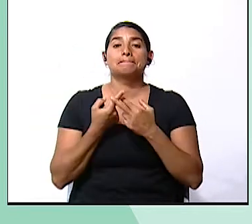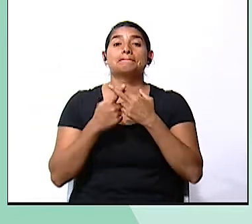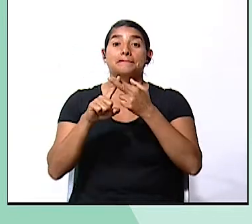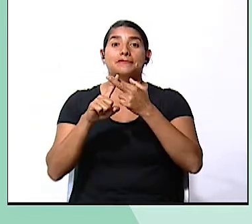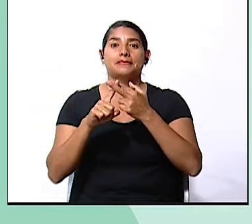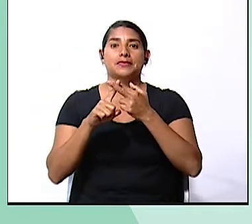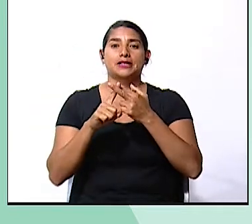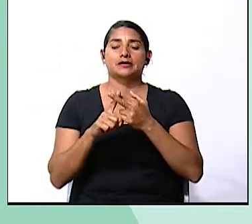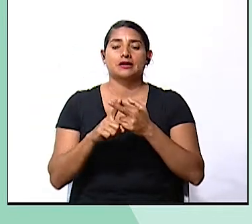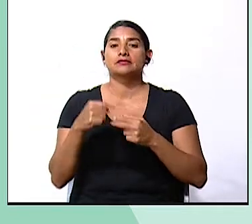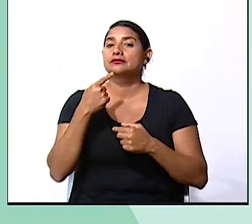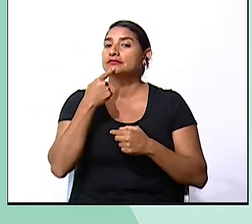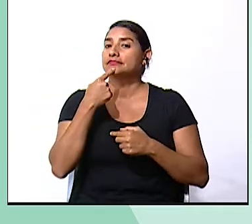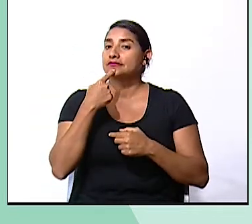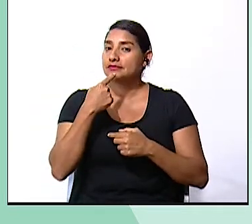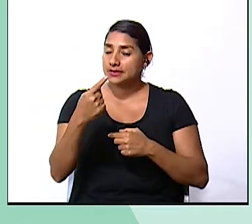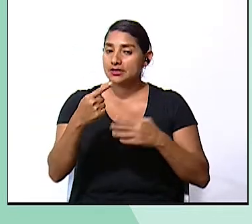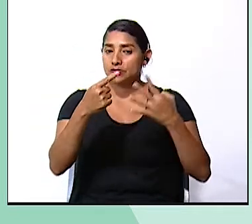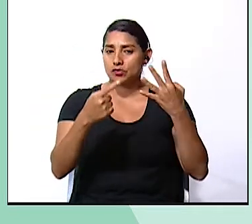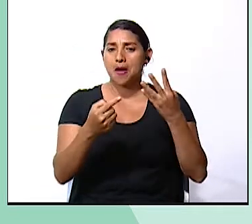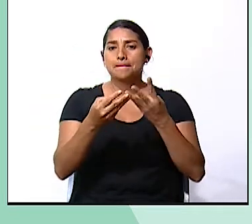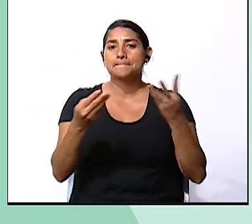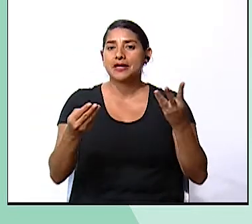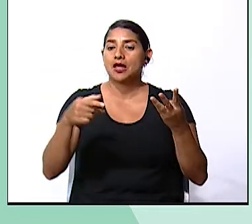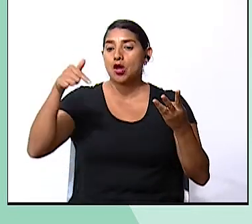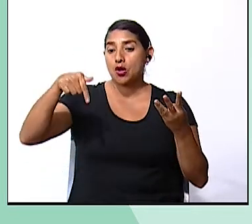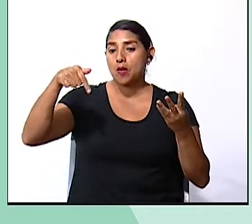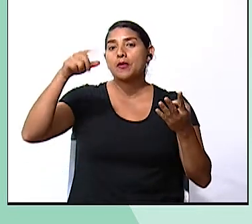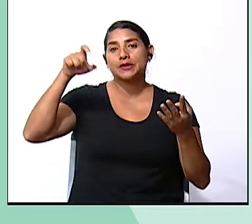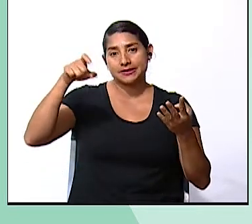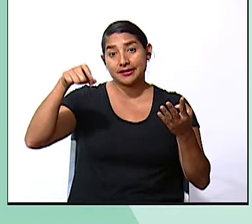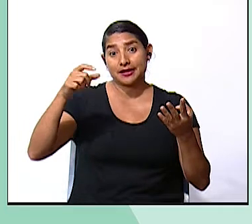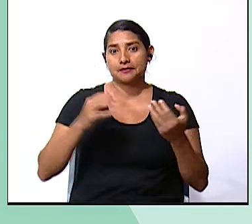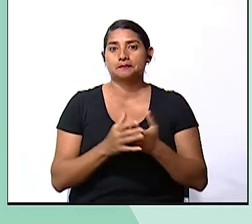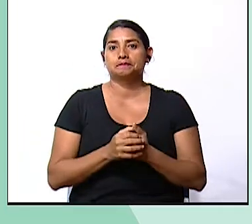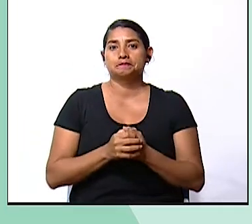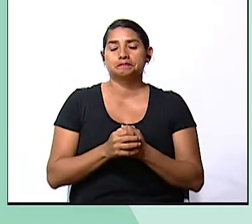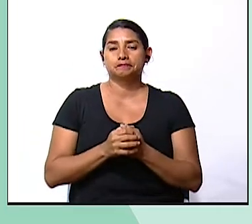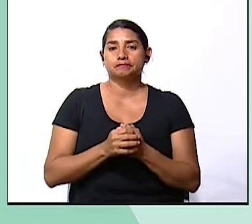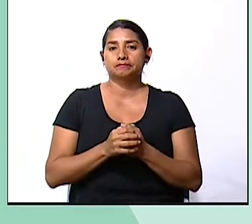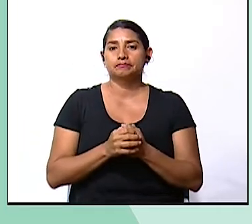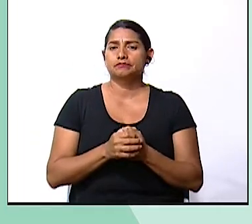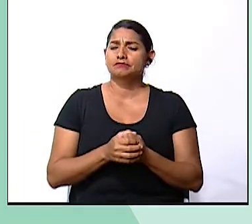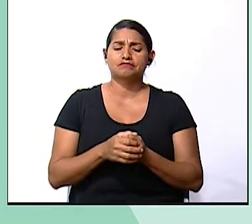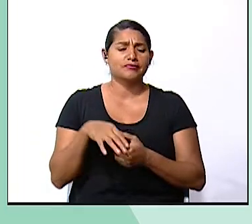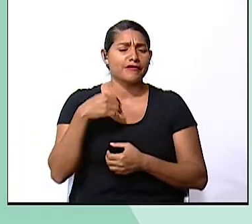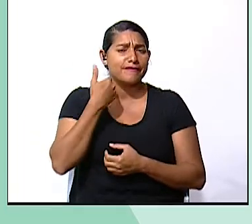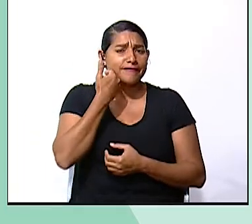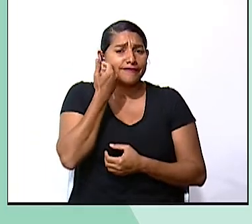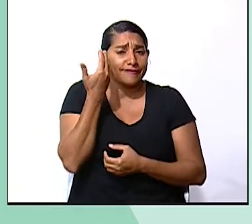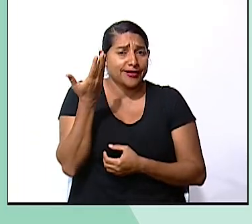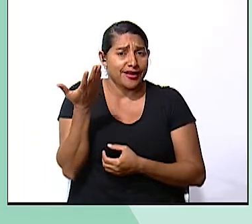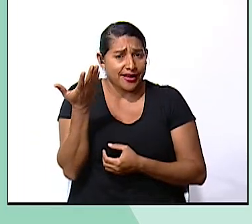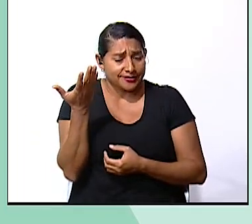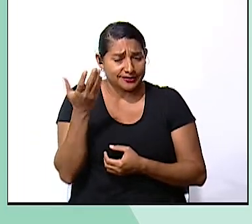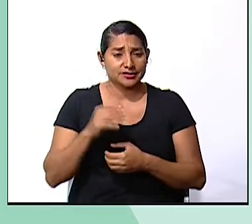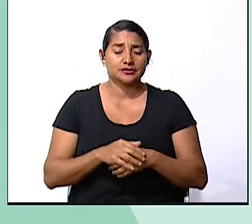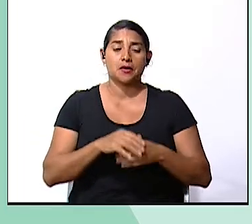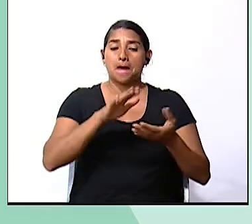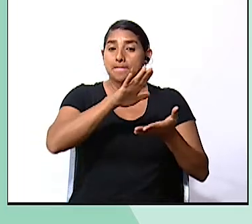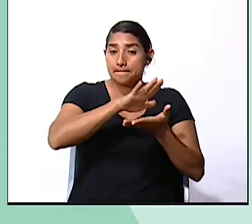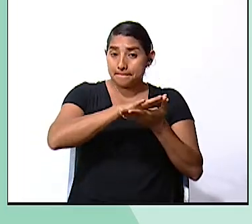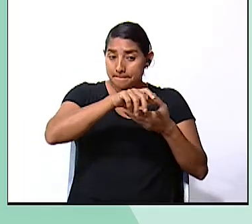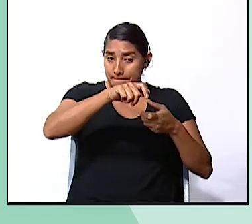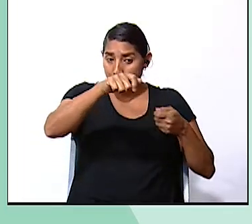comenzar, decirles cuáles son los materiales que vamos a utilizar el día de hoy. Muy sencillos. Una